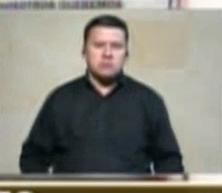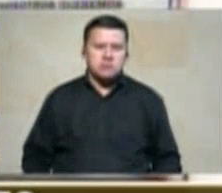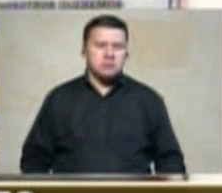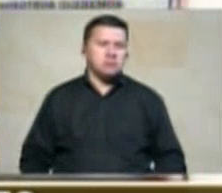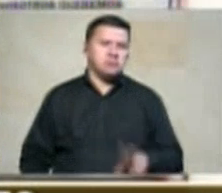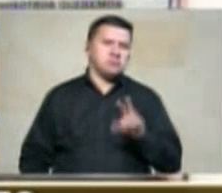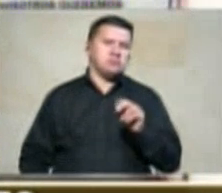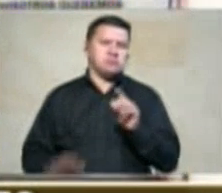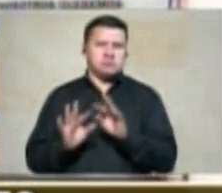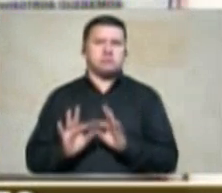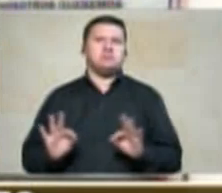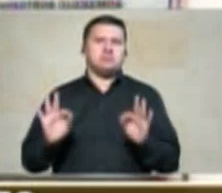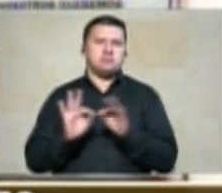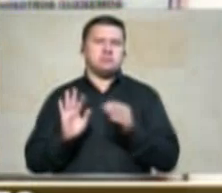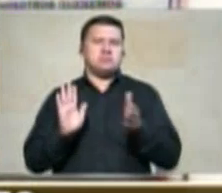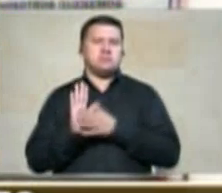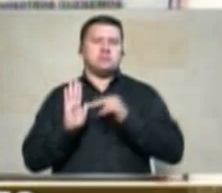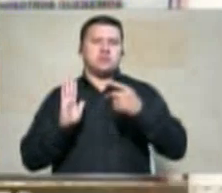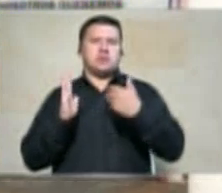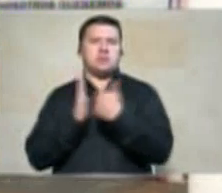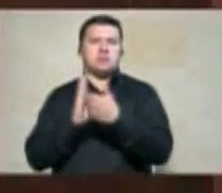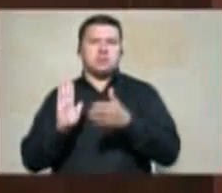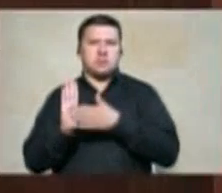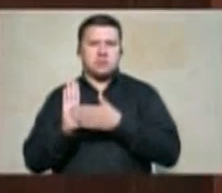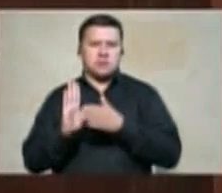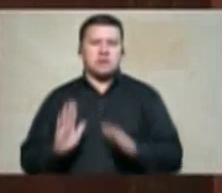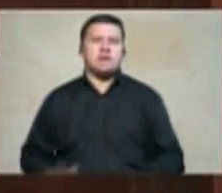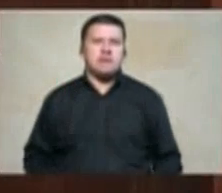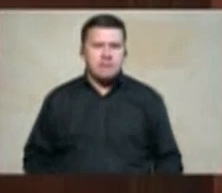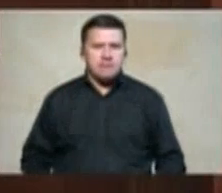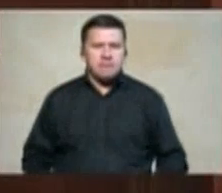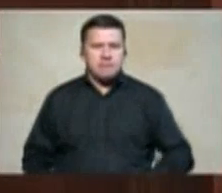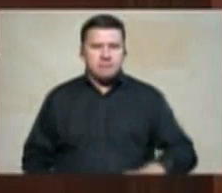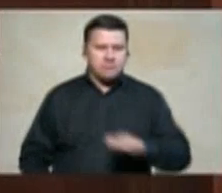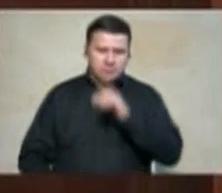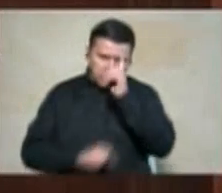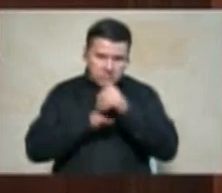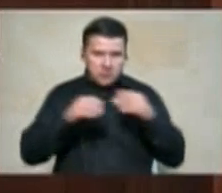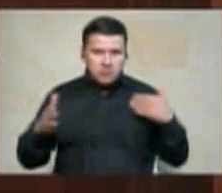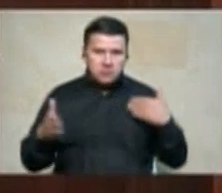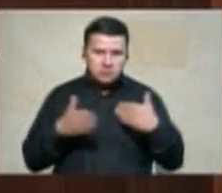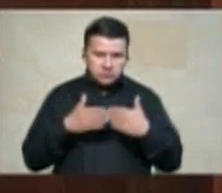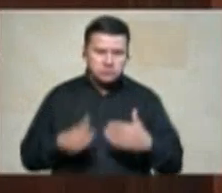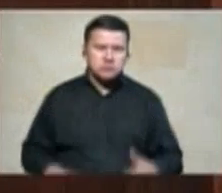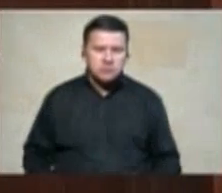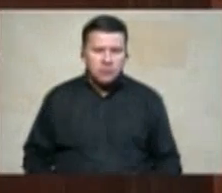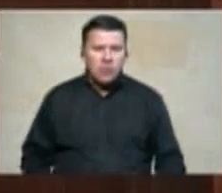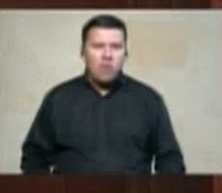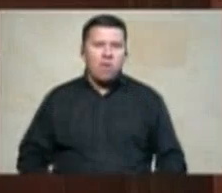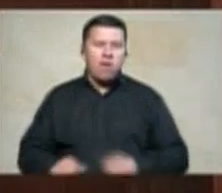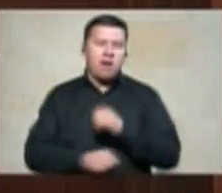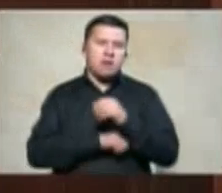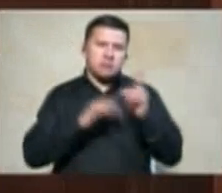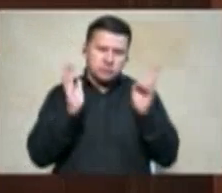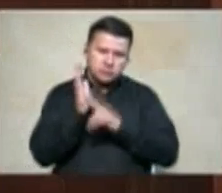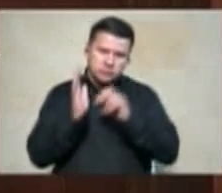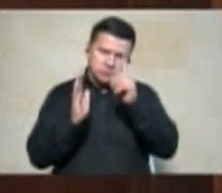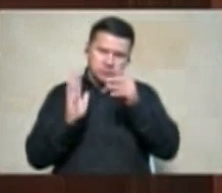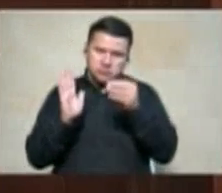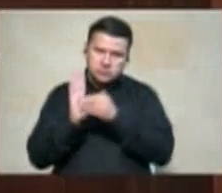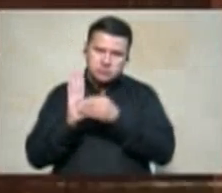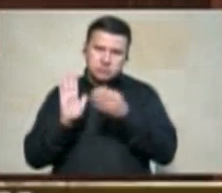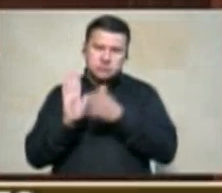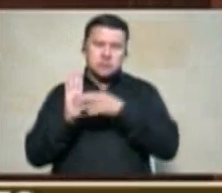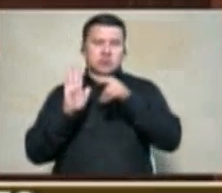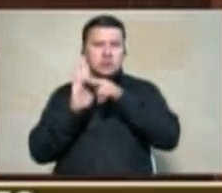Pero no menos importante el segundo argumento, el de que para ese año, o para el 2011, año en el que se